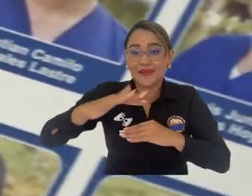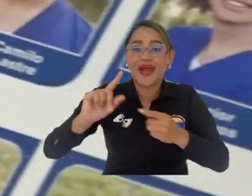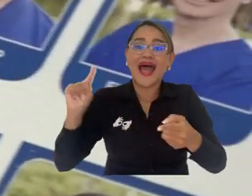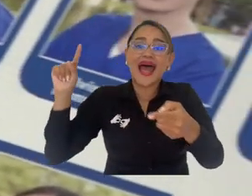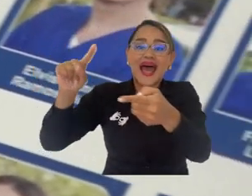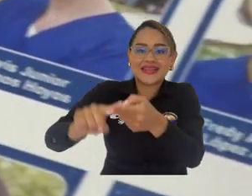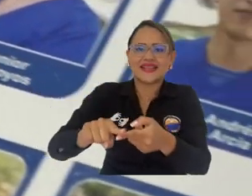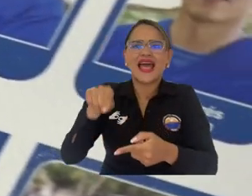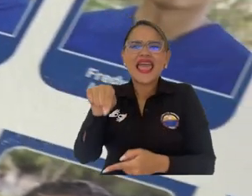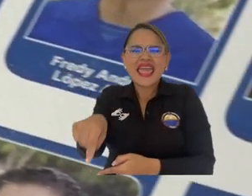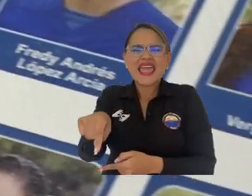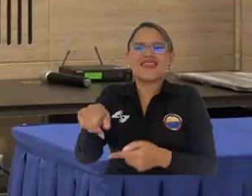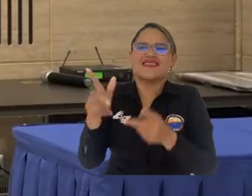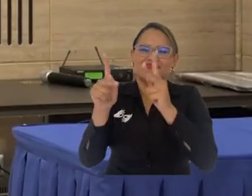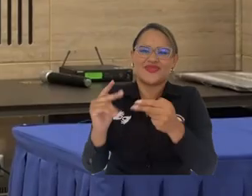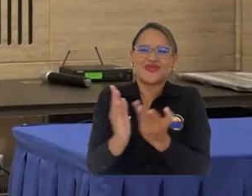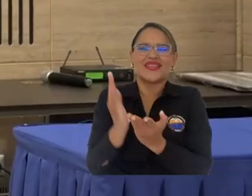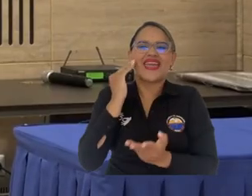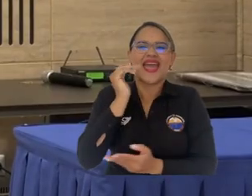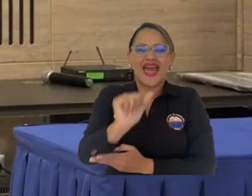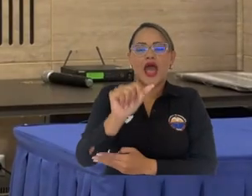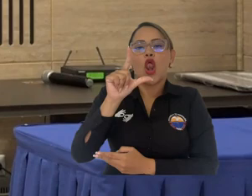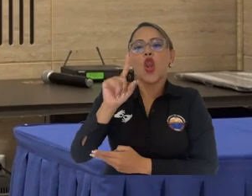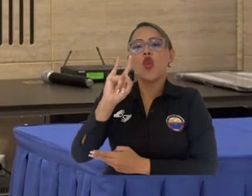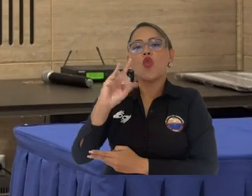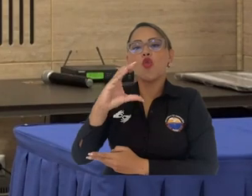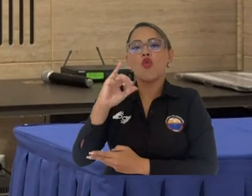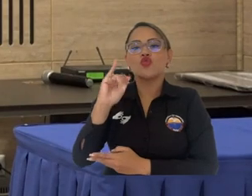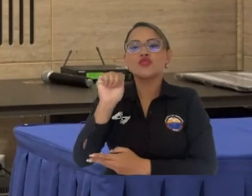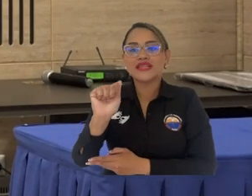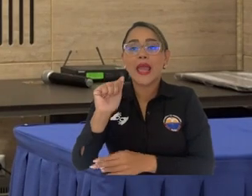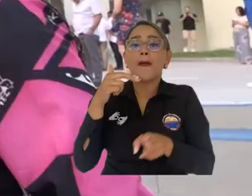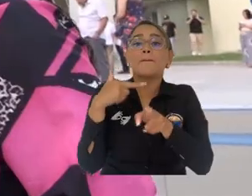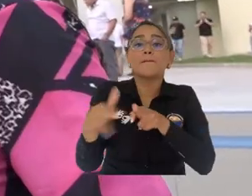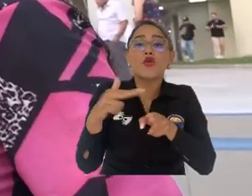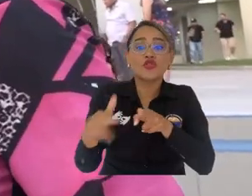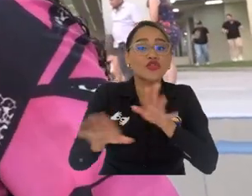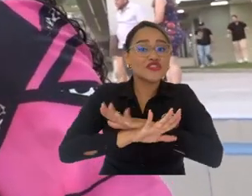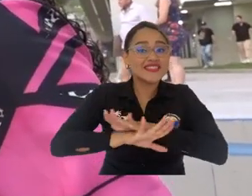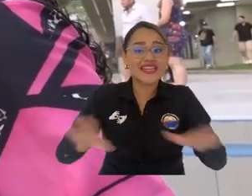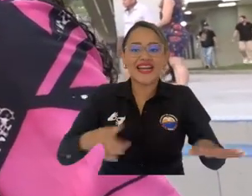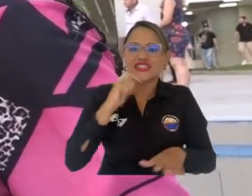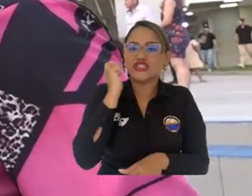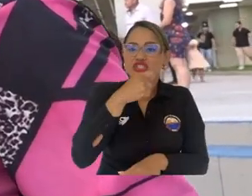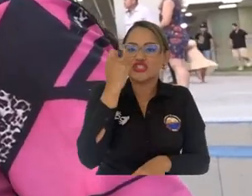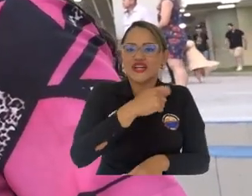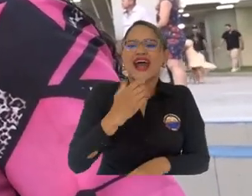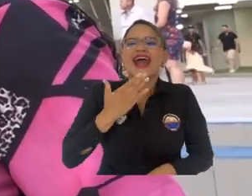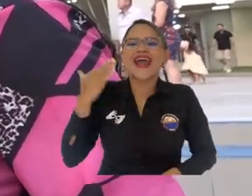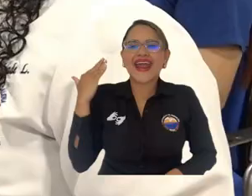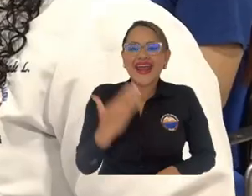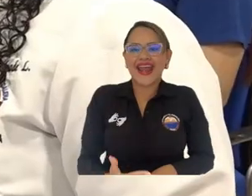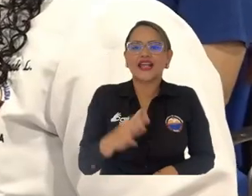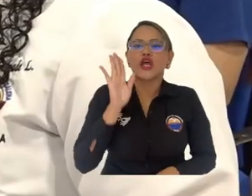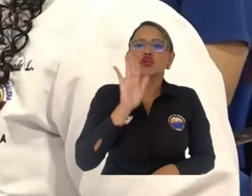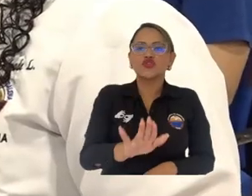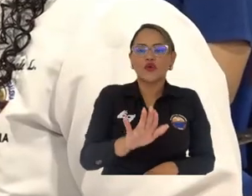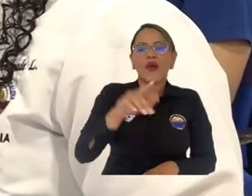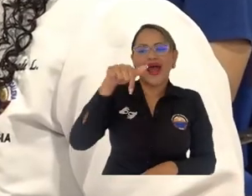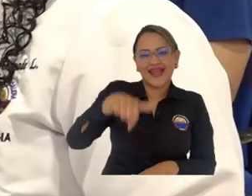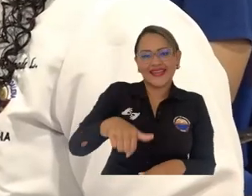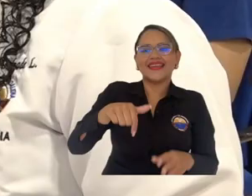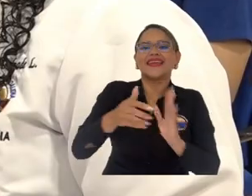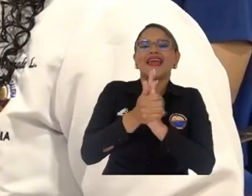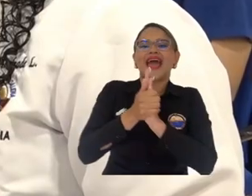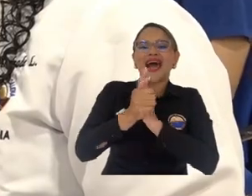años, Lucía Oñate González. Hoy, con 19 años, está a las puertas de convertirse en odontóloga gracias a los beneficios